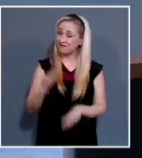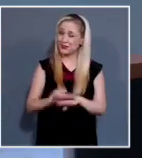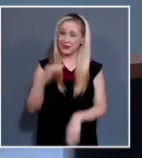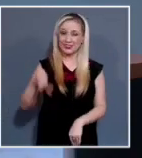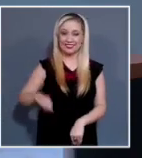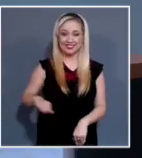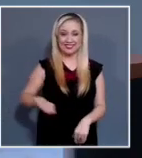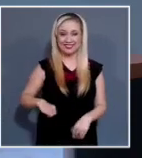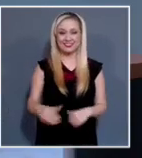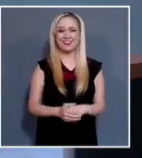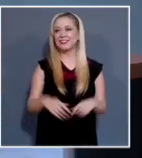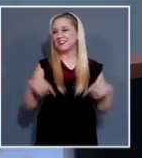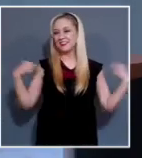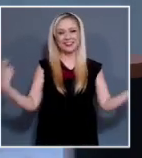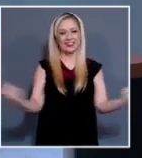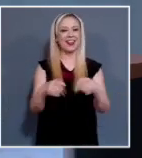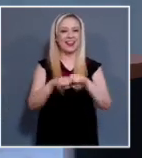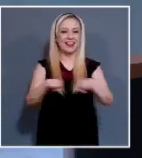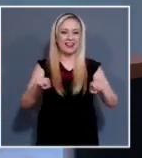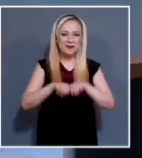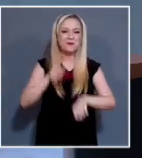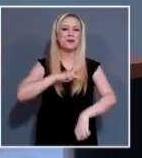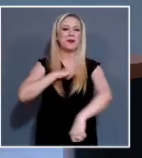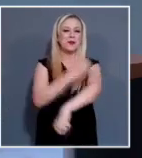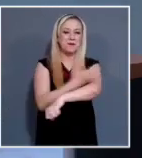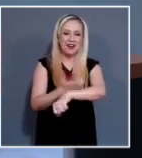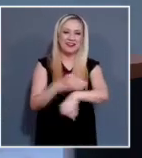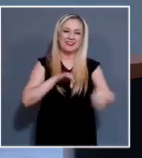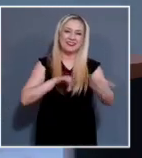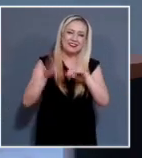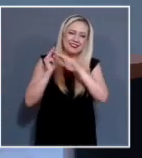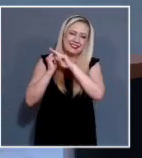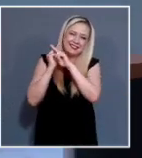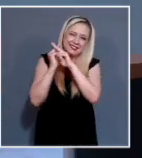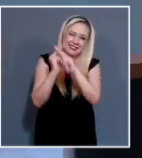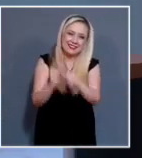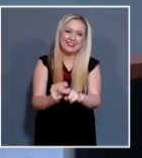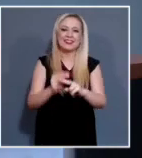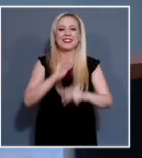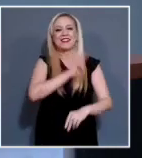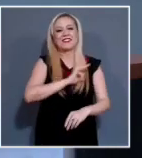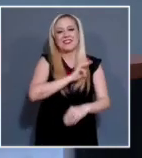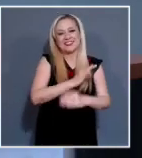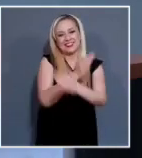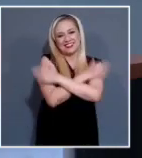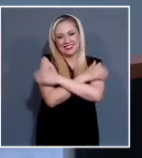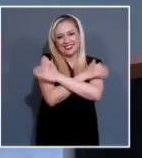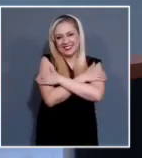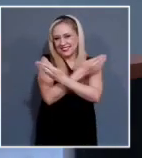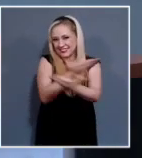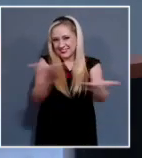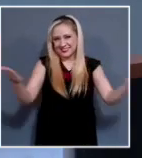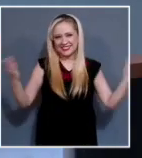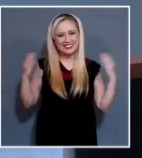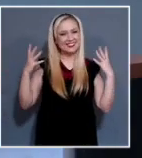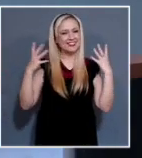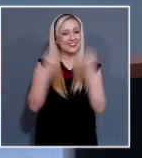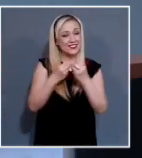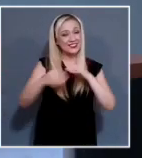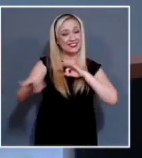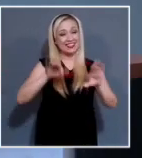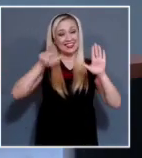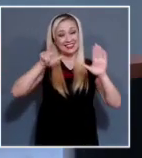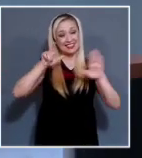de todo el equipo que trabaja en este canal, nuestras felicitaciones por estos 17 años de trabajo, pero sobre todo